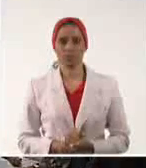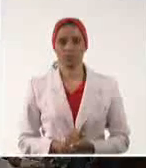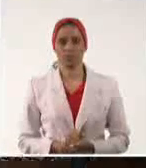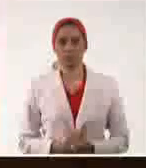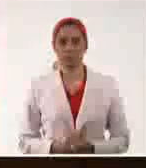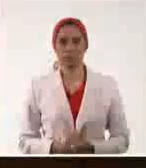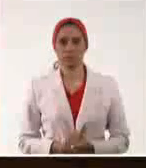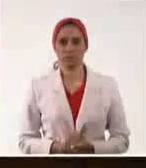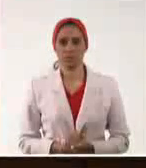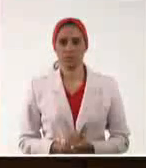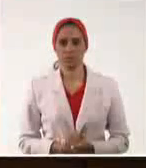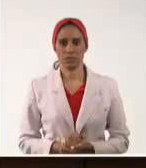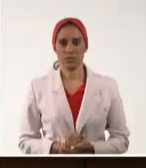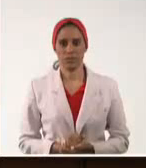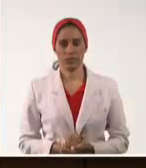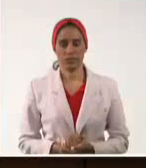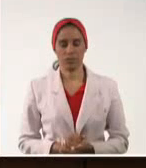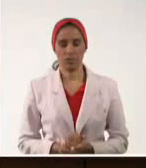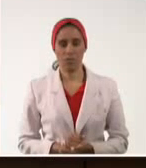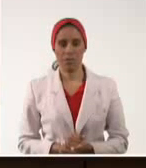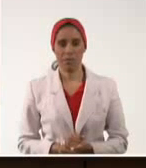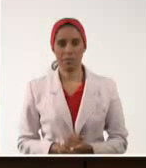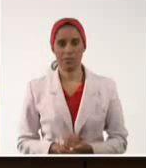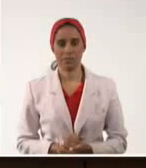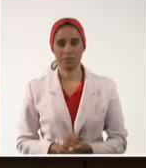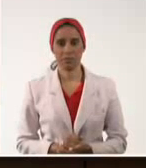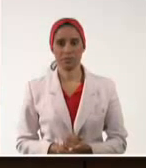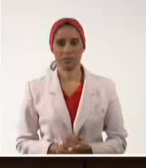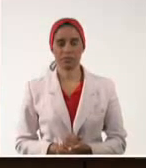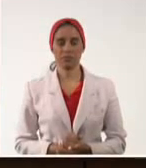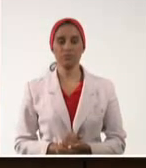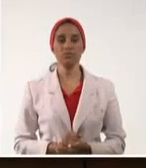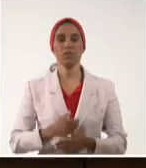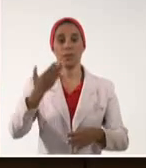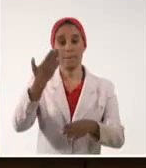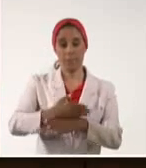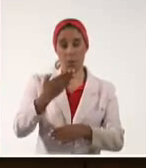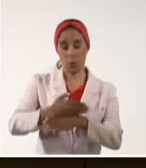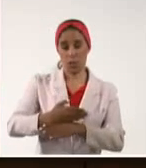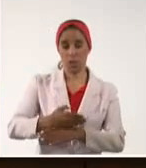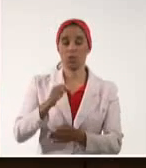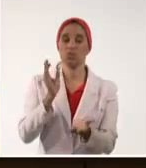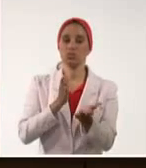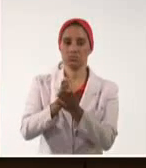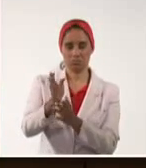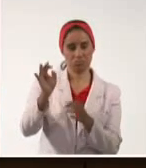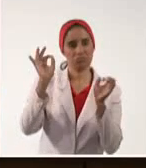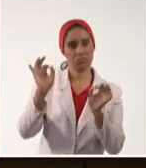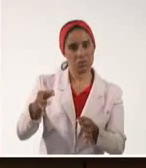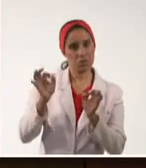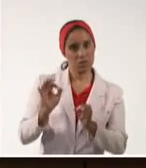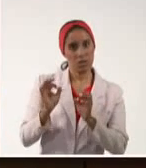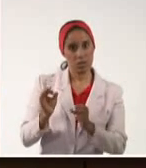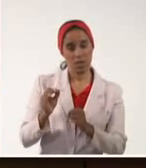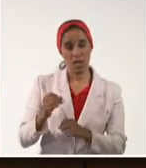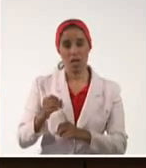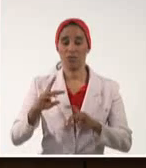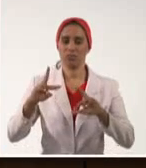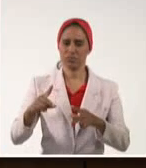Como el dinosaurio de Monterroso, el bloqueo seguirá ahí, ahora 1000 veces